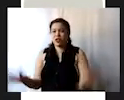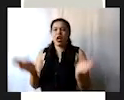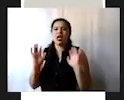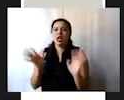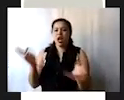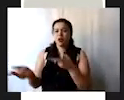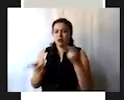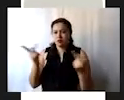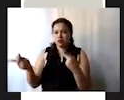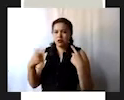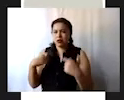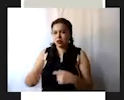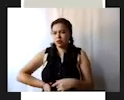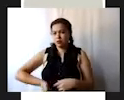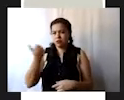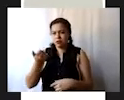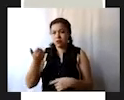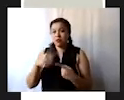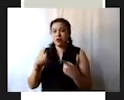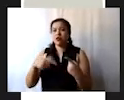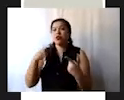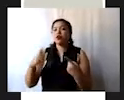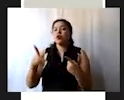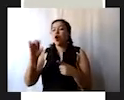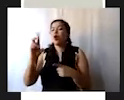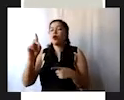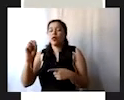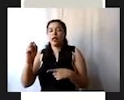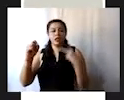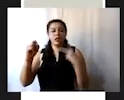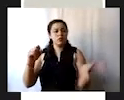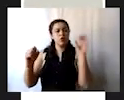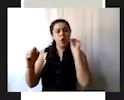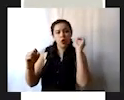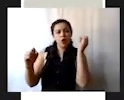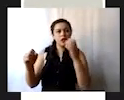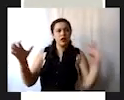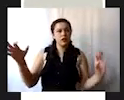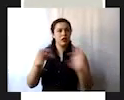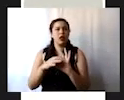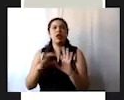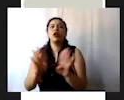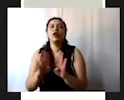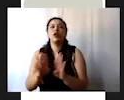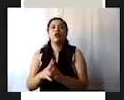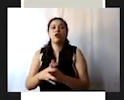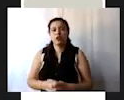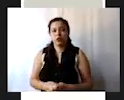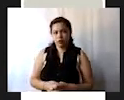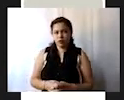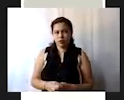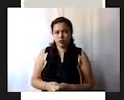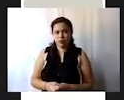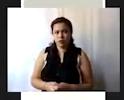preguntando lo primero, ¿no? ¿Cómo está tu alineación de ODS o cómo contribuyes? Algunas